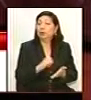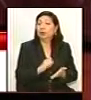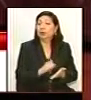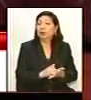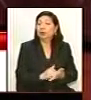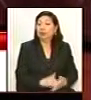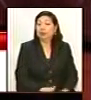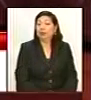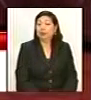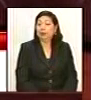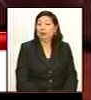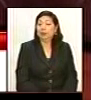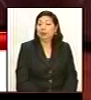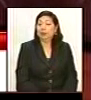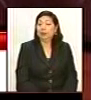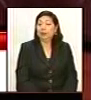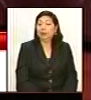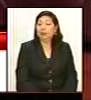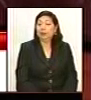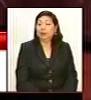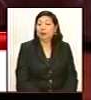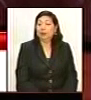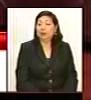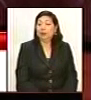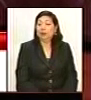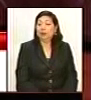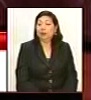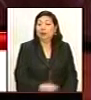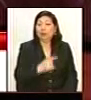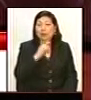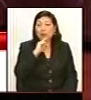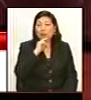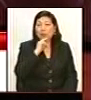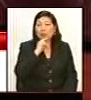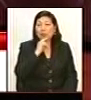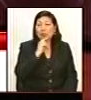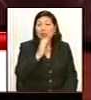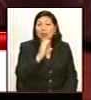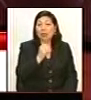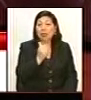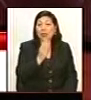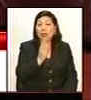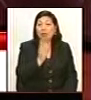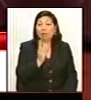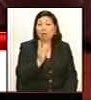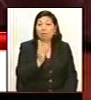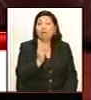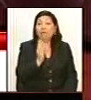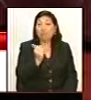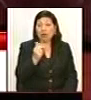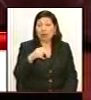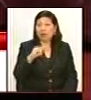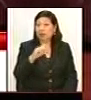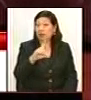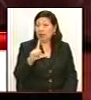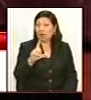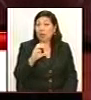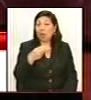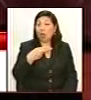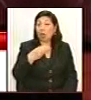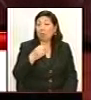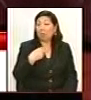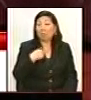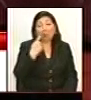designación de la señora Carolina Cabanilla Sorna, que yo no la propuse, no